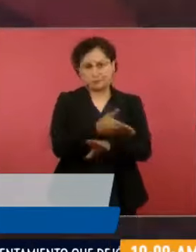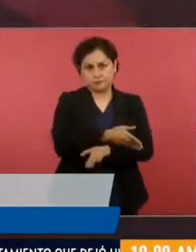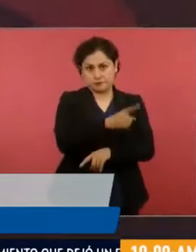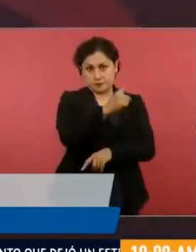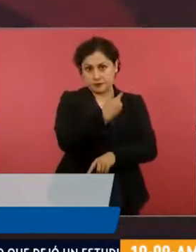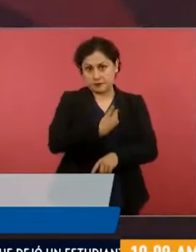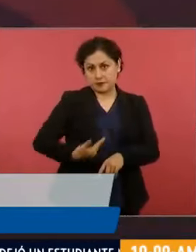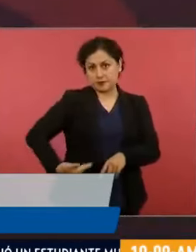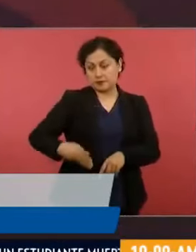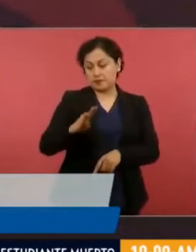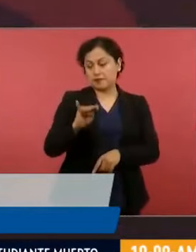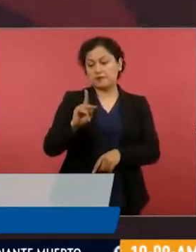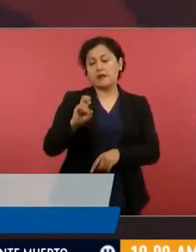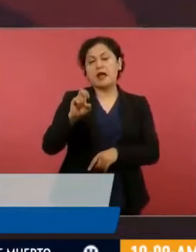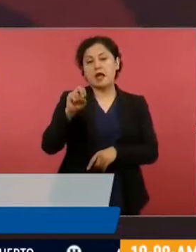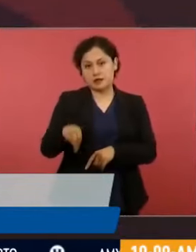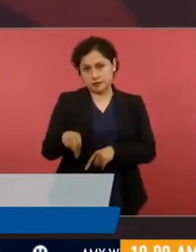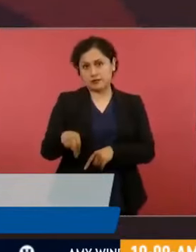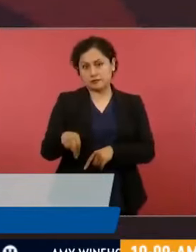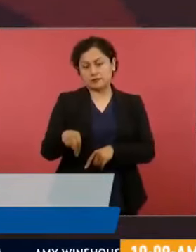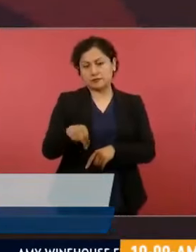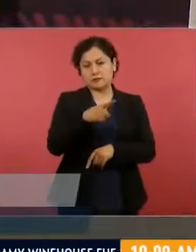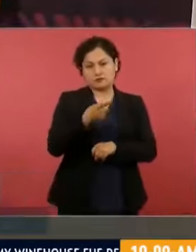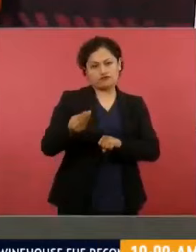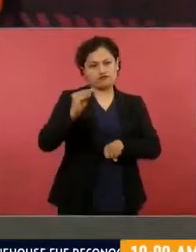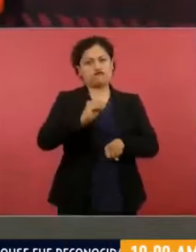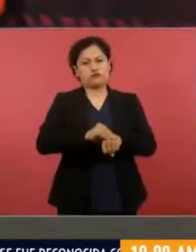tenga que correr riesgos atravesando México.